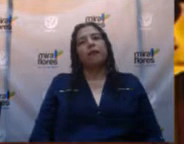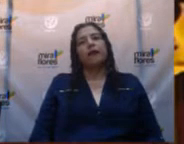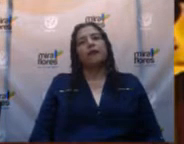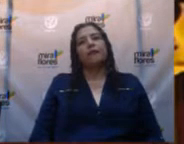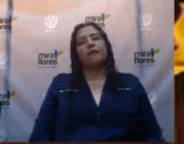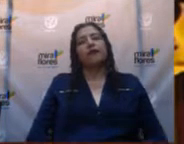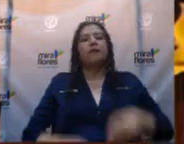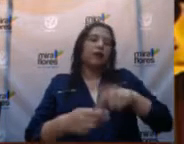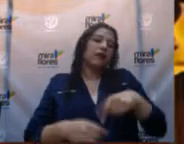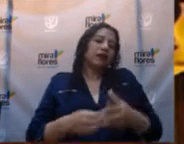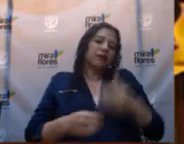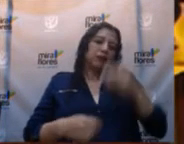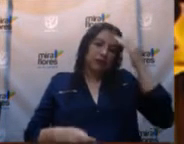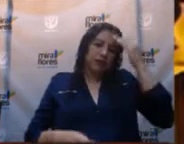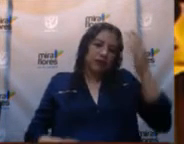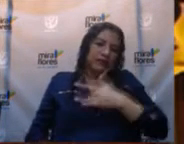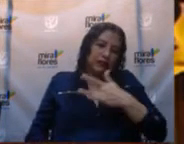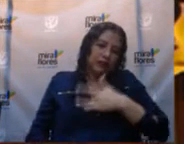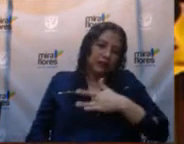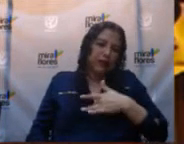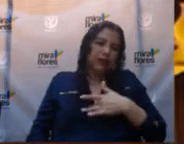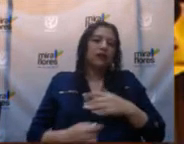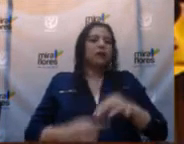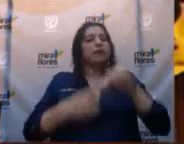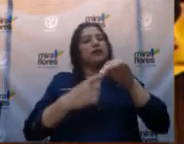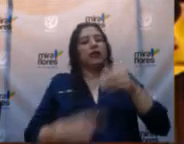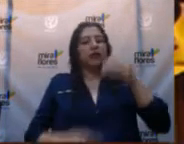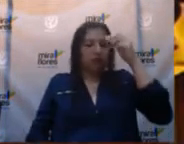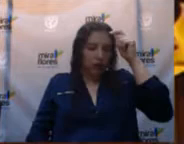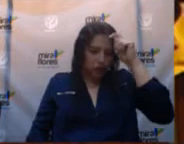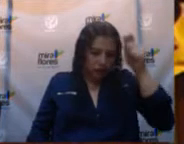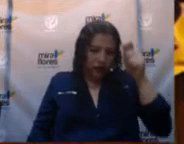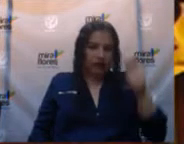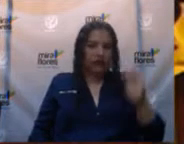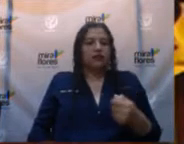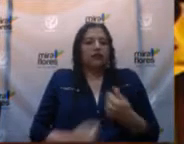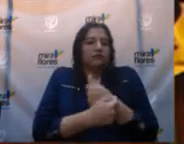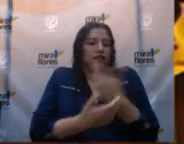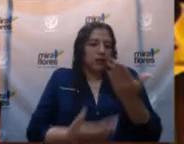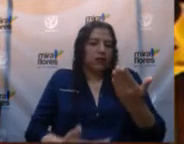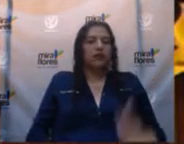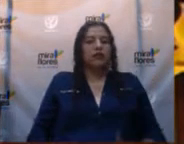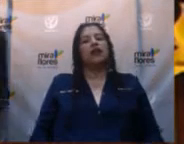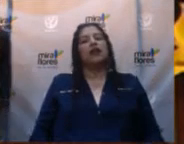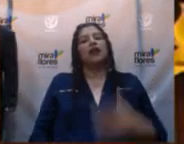oportunidad para presentar los sentimientos de su especial consideración y estima personal.